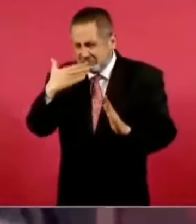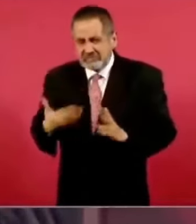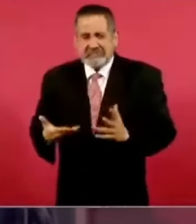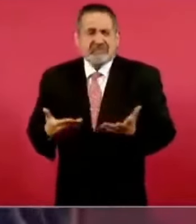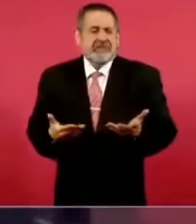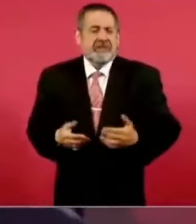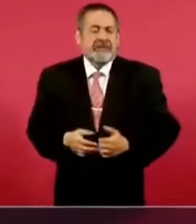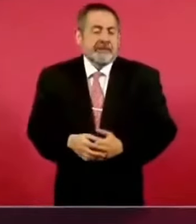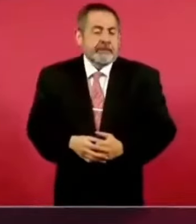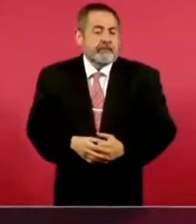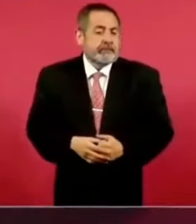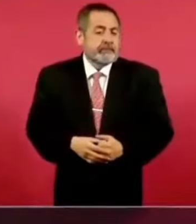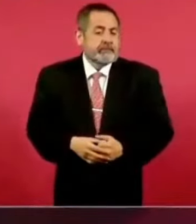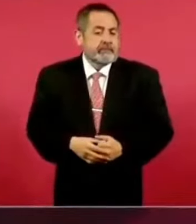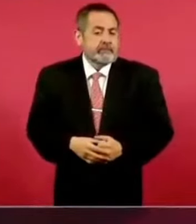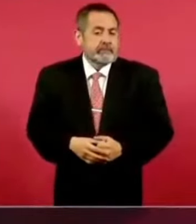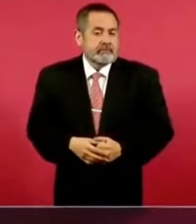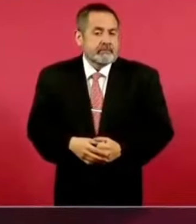Y